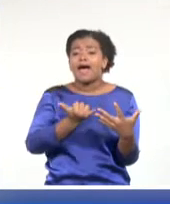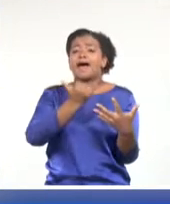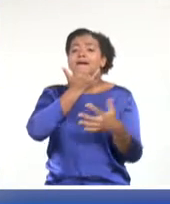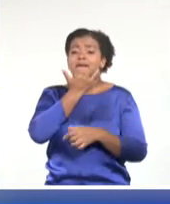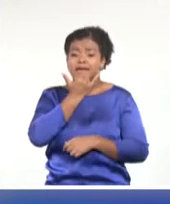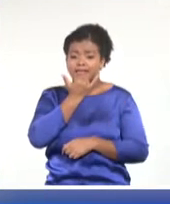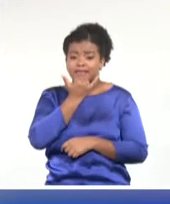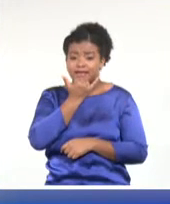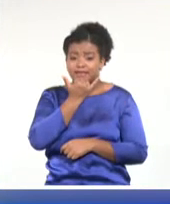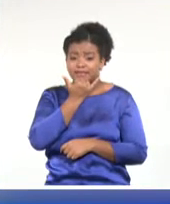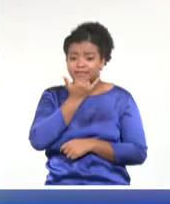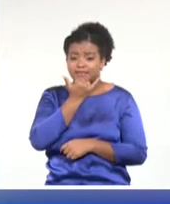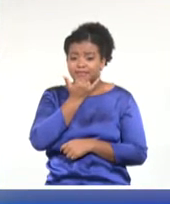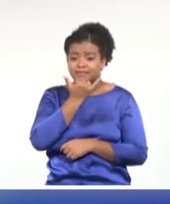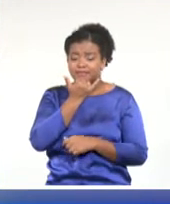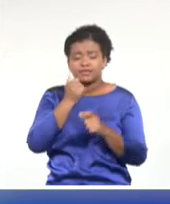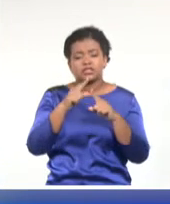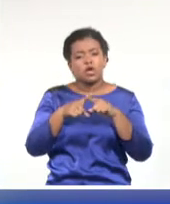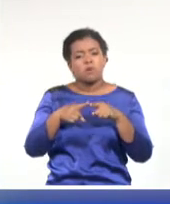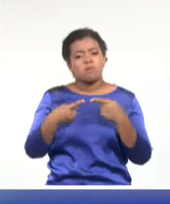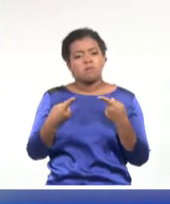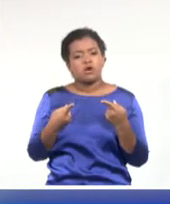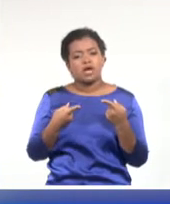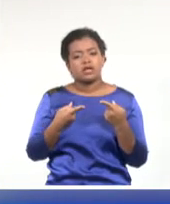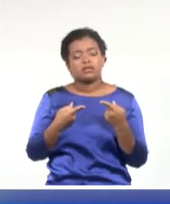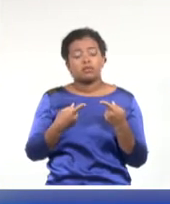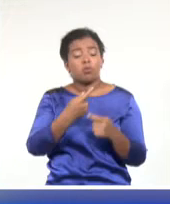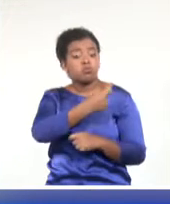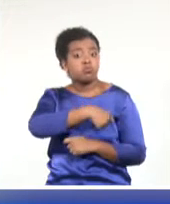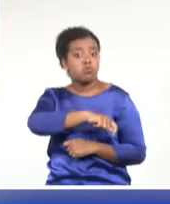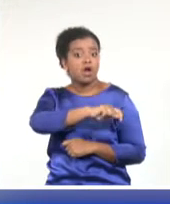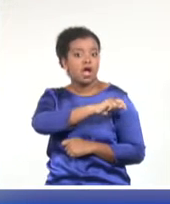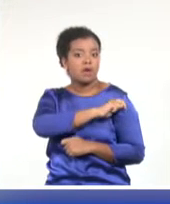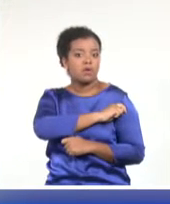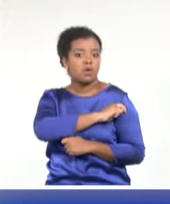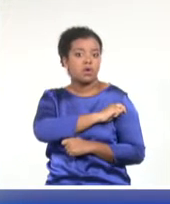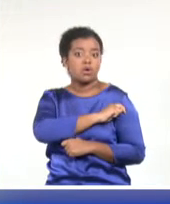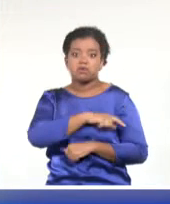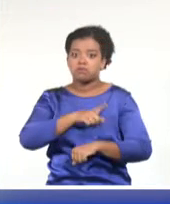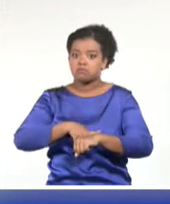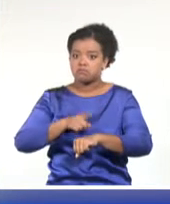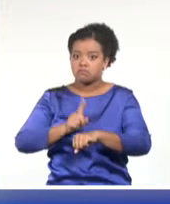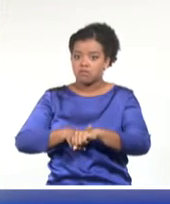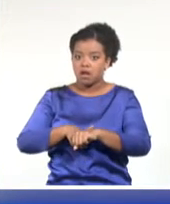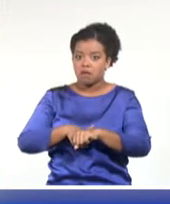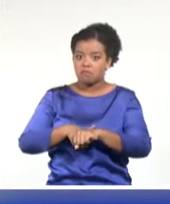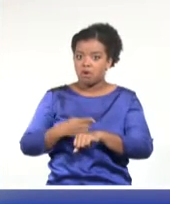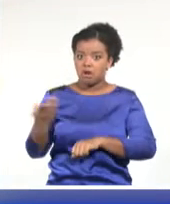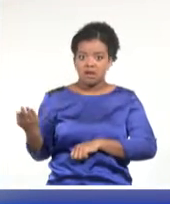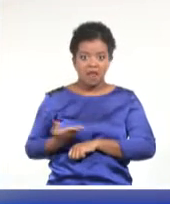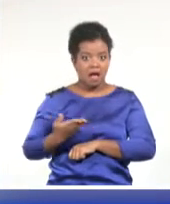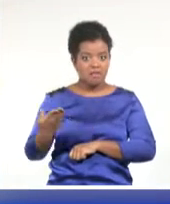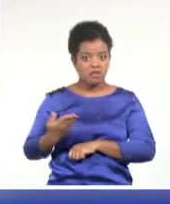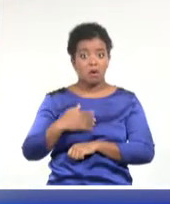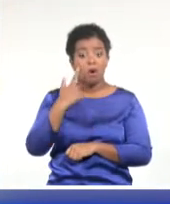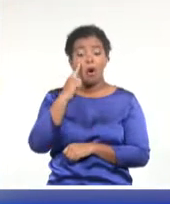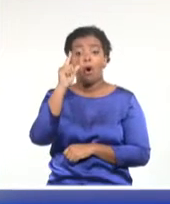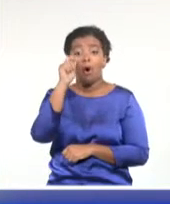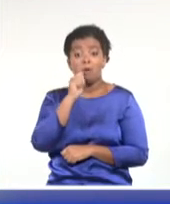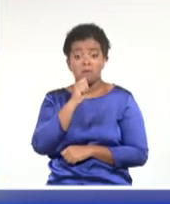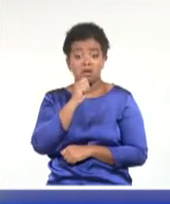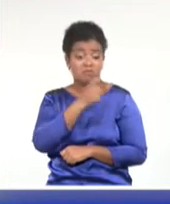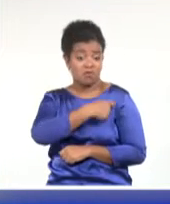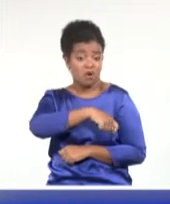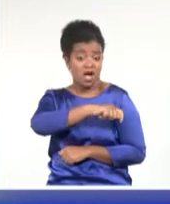desaparecer por la rápida y progresiva liquidación de sus condiciones naturales de vida, el hombre. Y agregaba